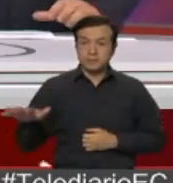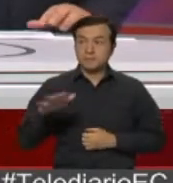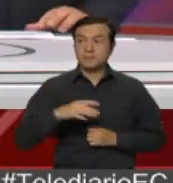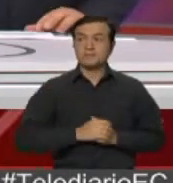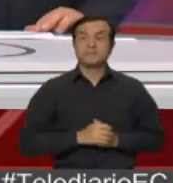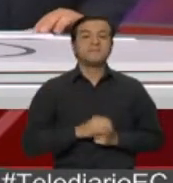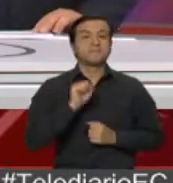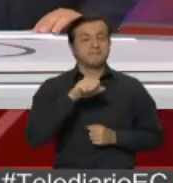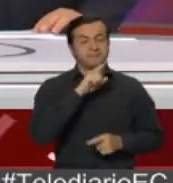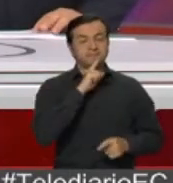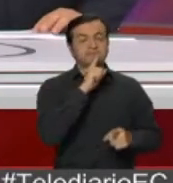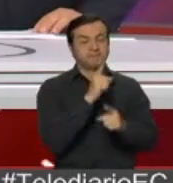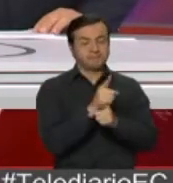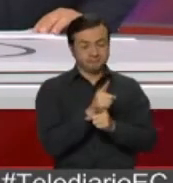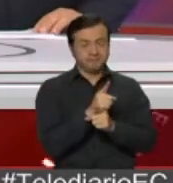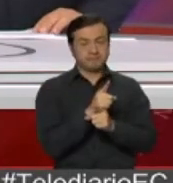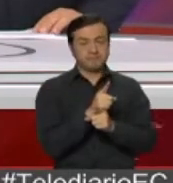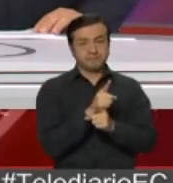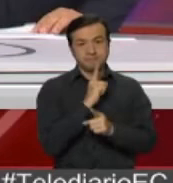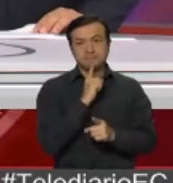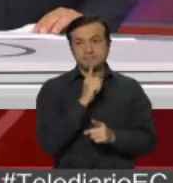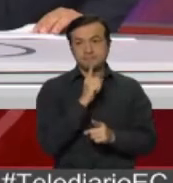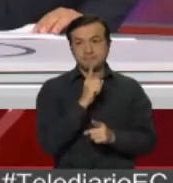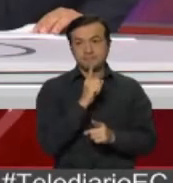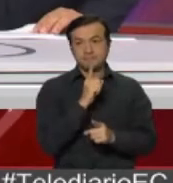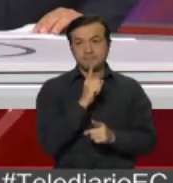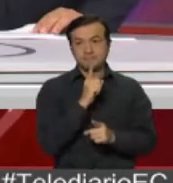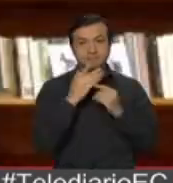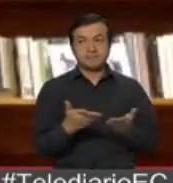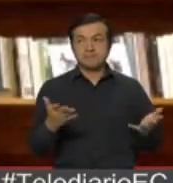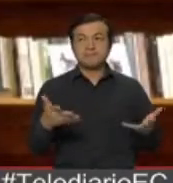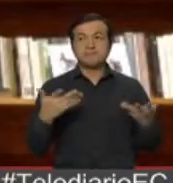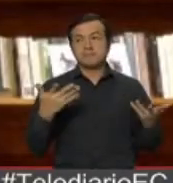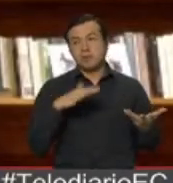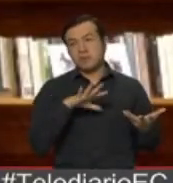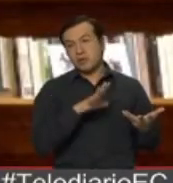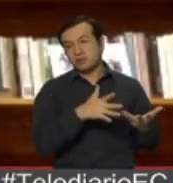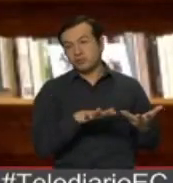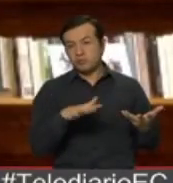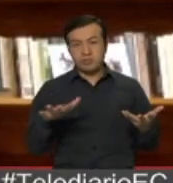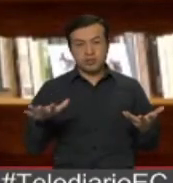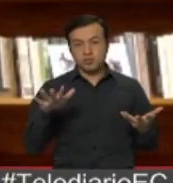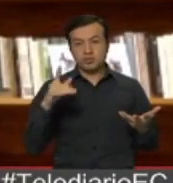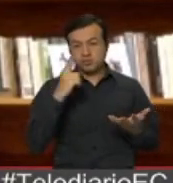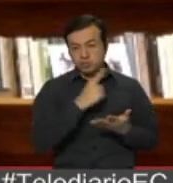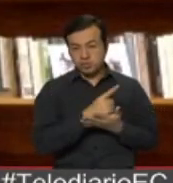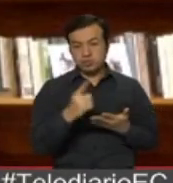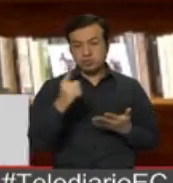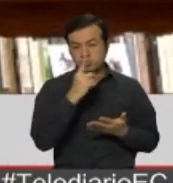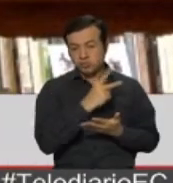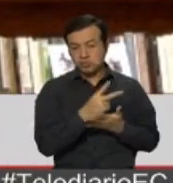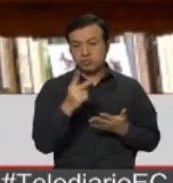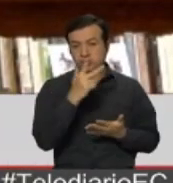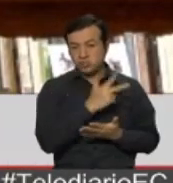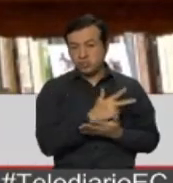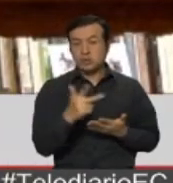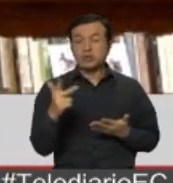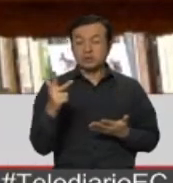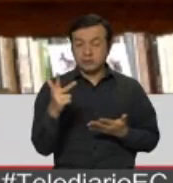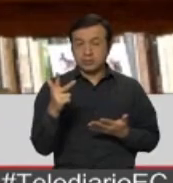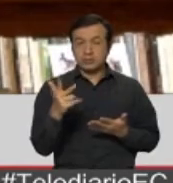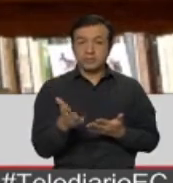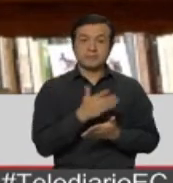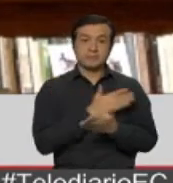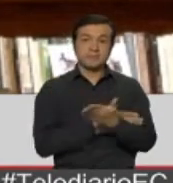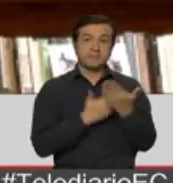Sí, efectivamente, Fabricio, esto sucedió aproximadamente hace unas 3 semanas. Tan